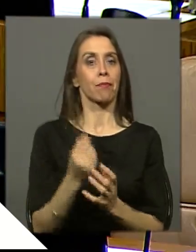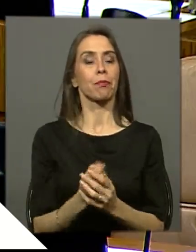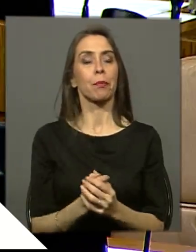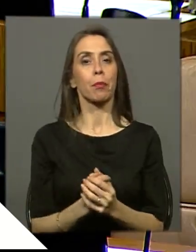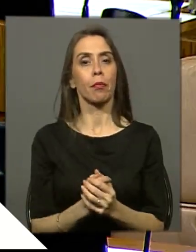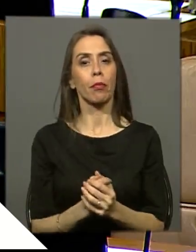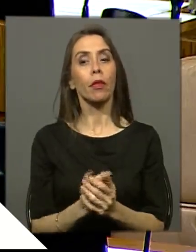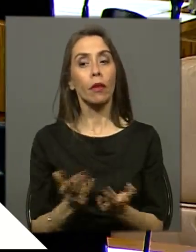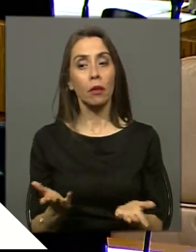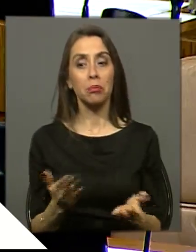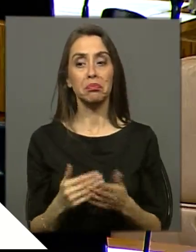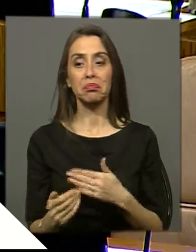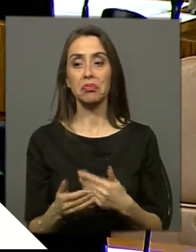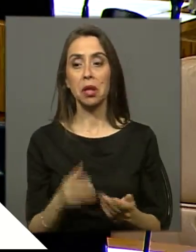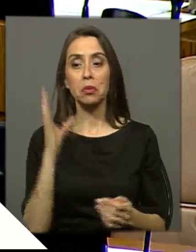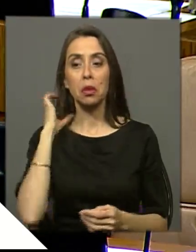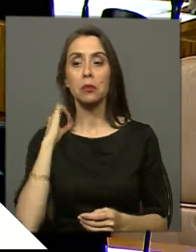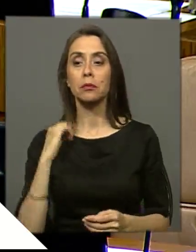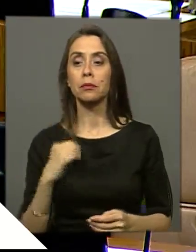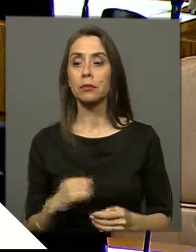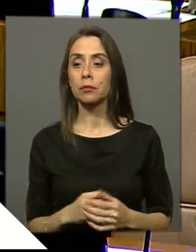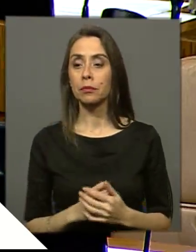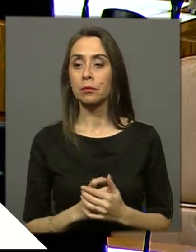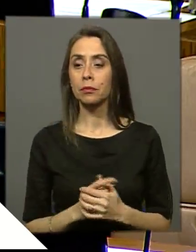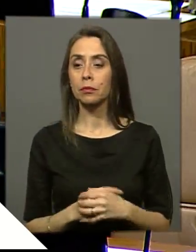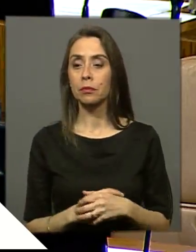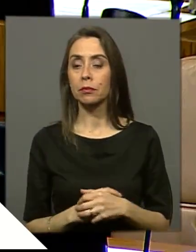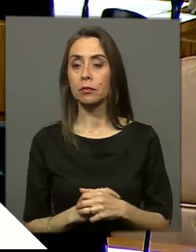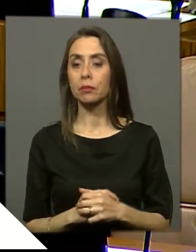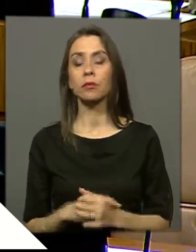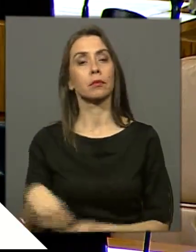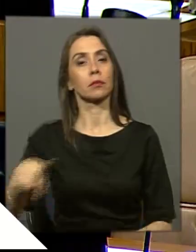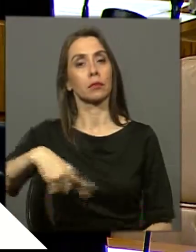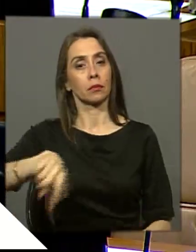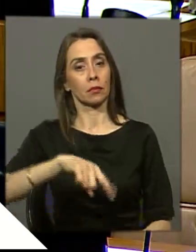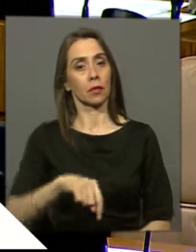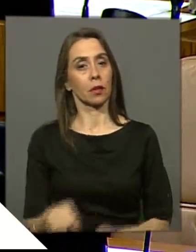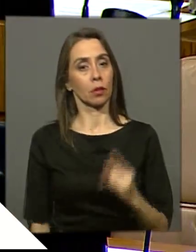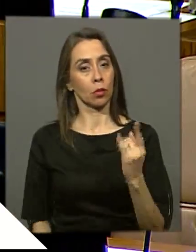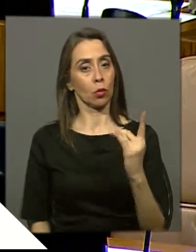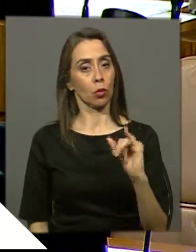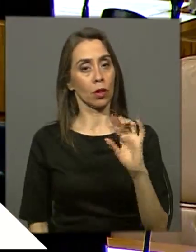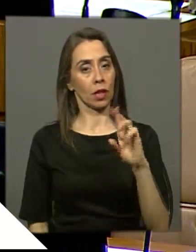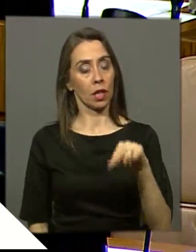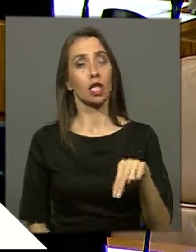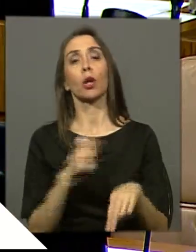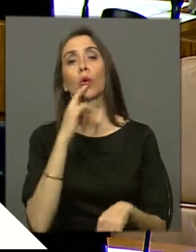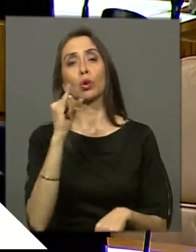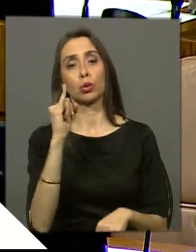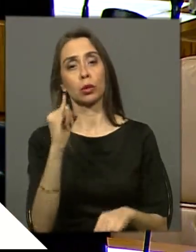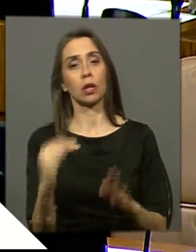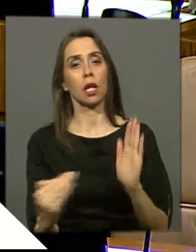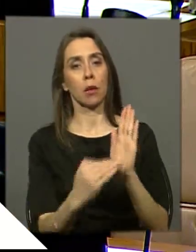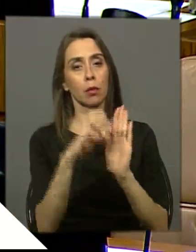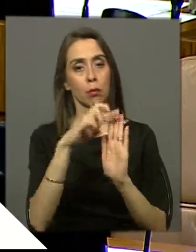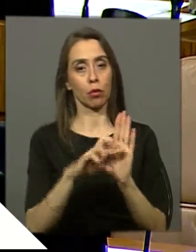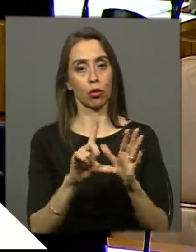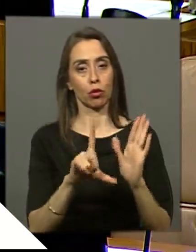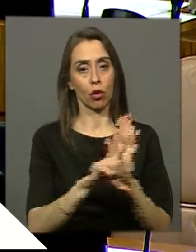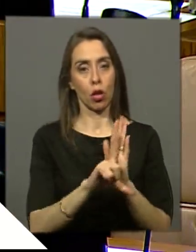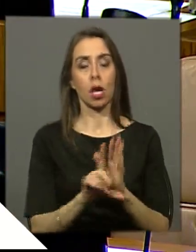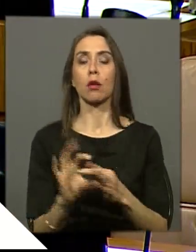y naturalmente que adelantaron con entusiasmo su apoyo al proyecto de ley cosa que agradecemos